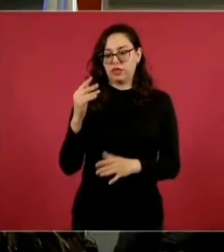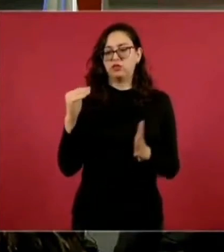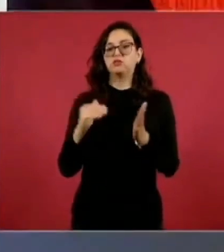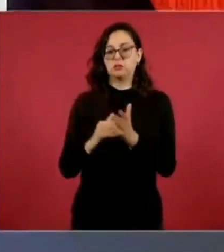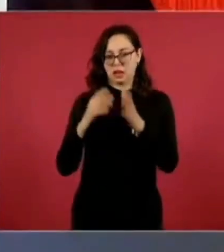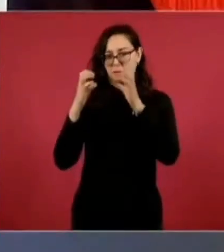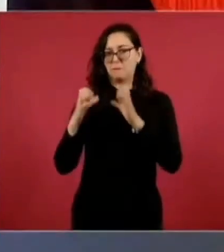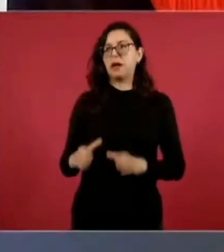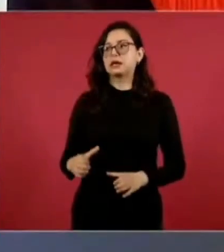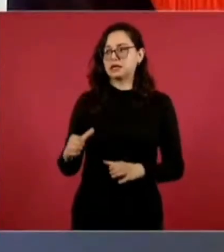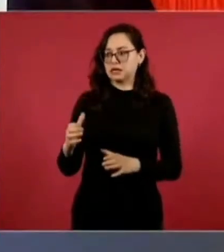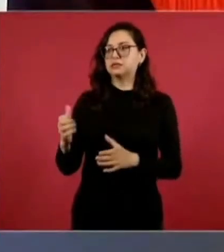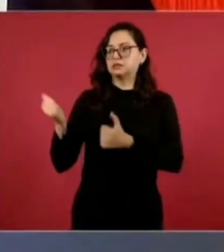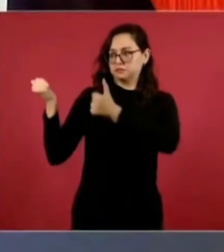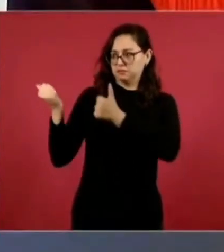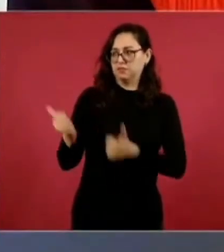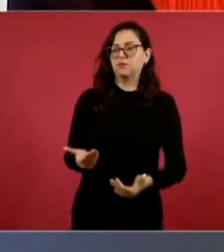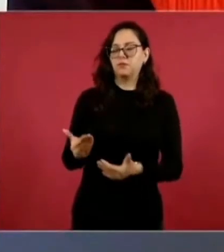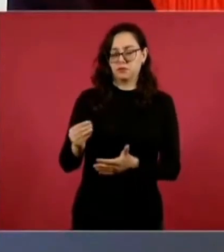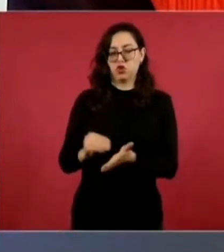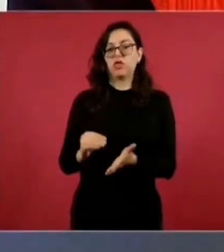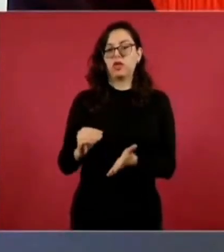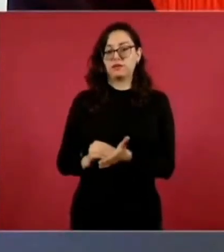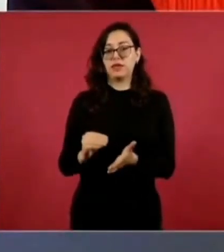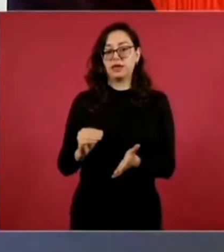barriles diarios